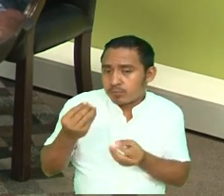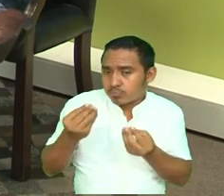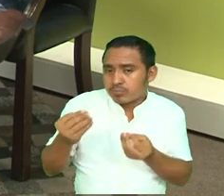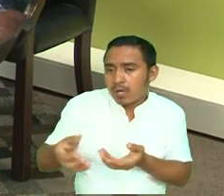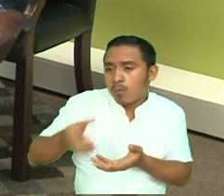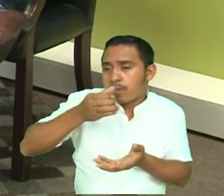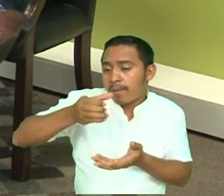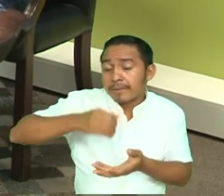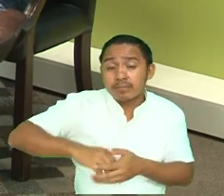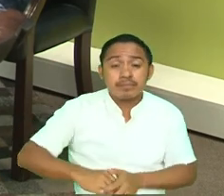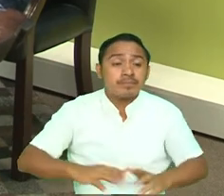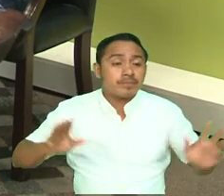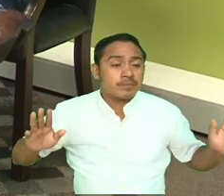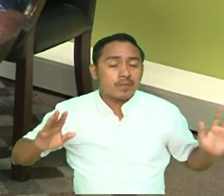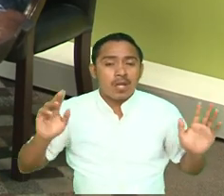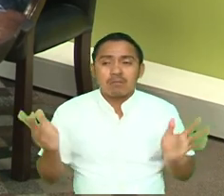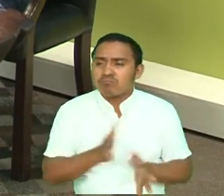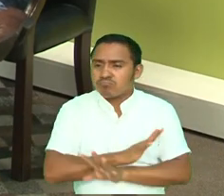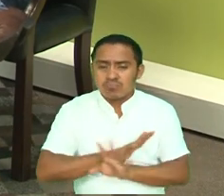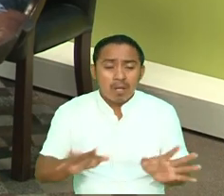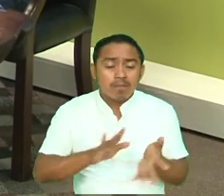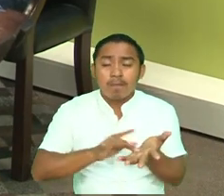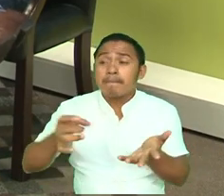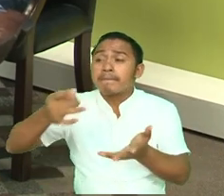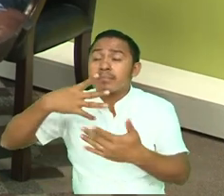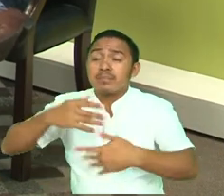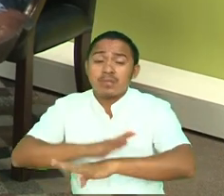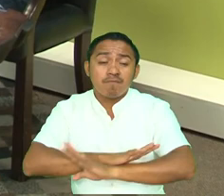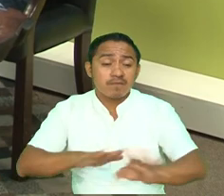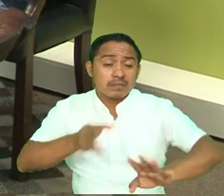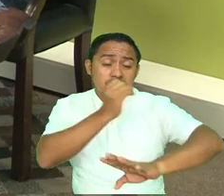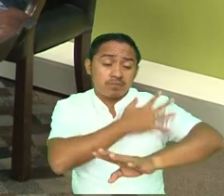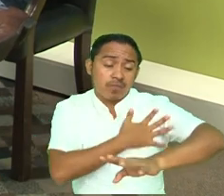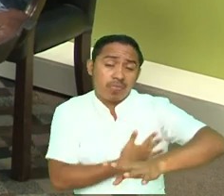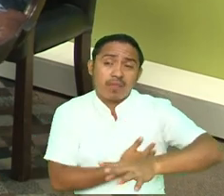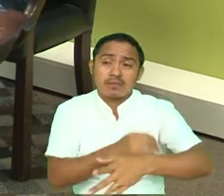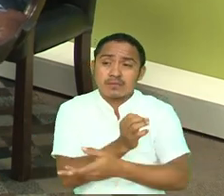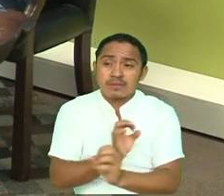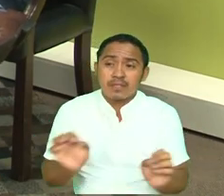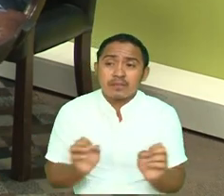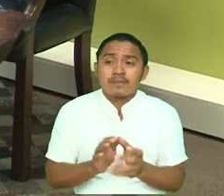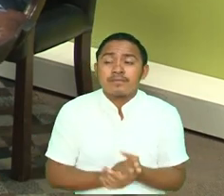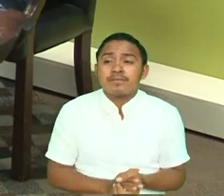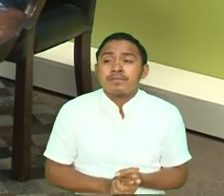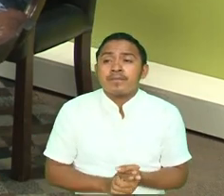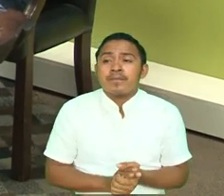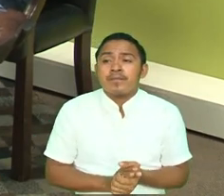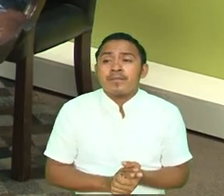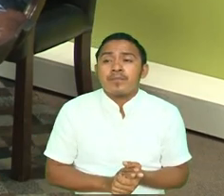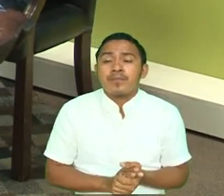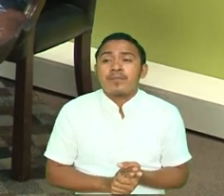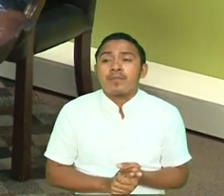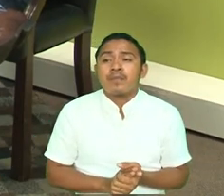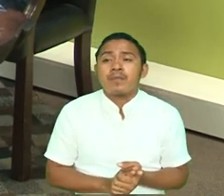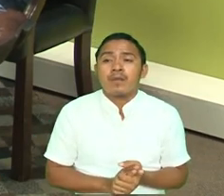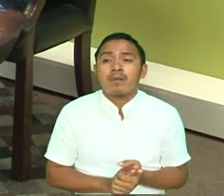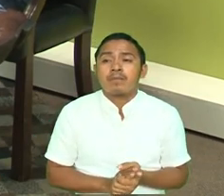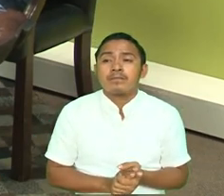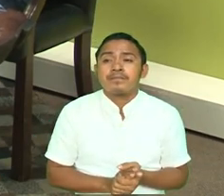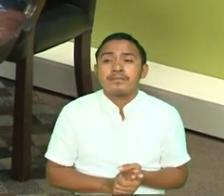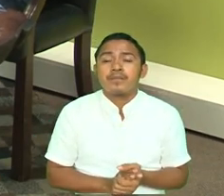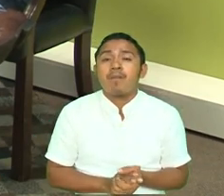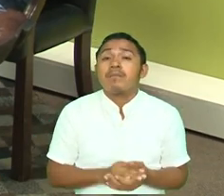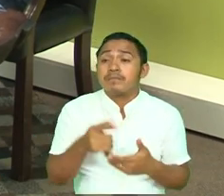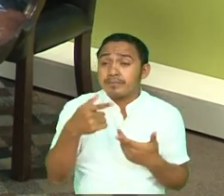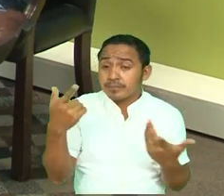eso no es de que solo voy a tomar esta pastilla para dejar de sudar, no funciona así. Ojo, doctor, pueden